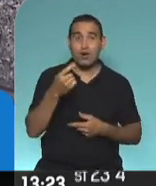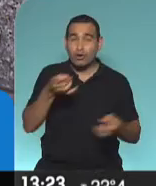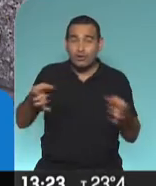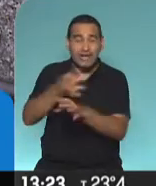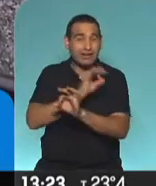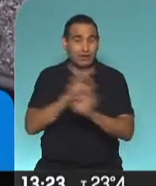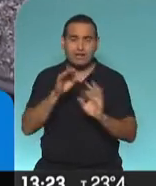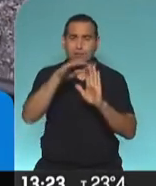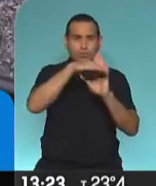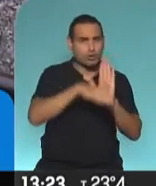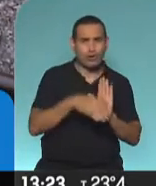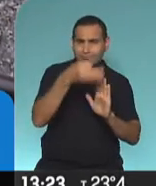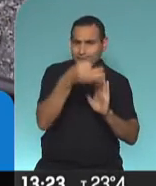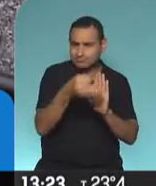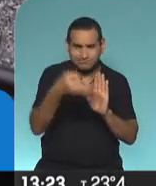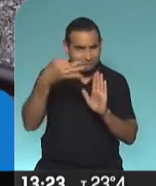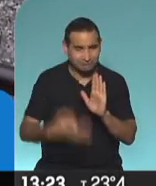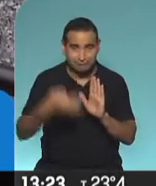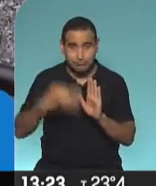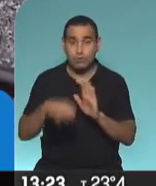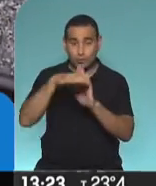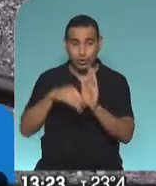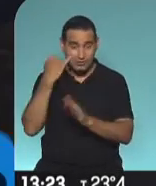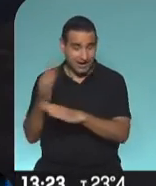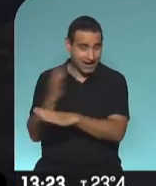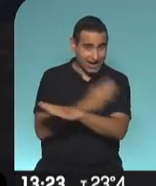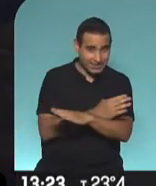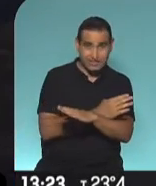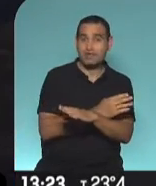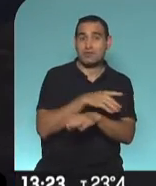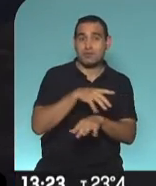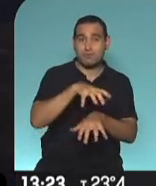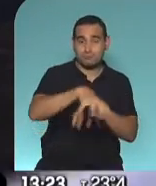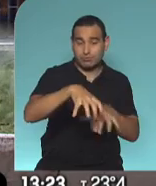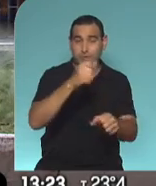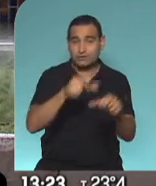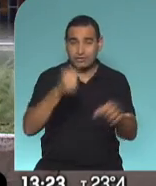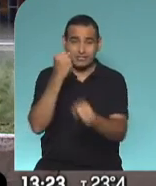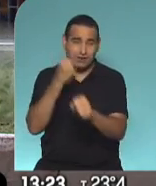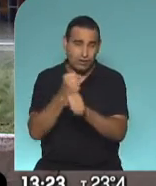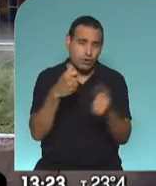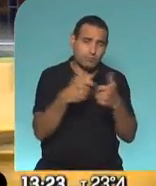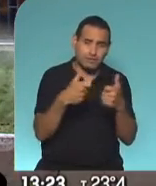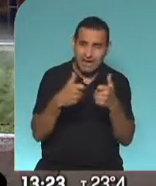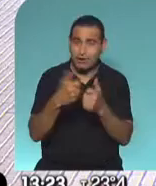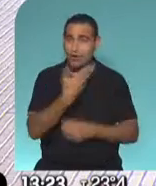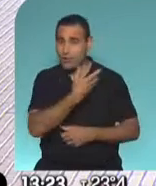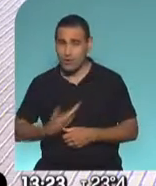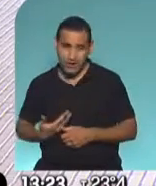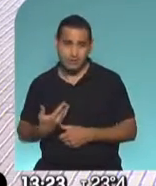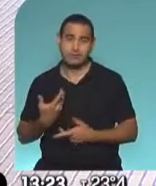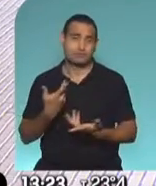Los protocolos funcionan. Estos protocolos consensuados por todos los actores, trabajadores, empresarios y el Estado a